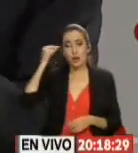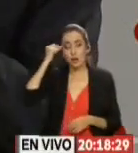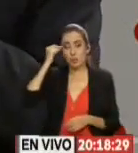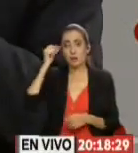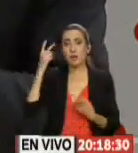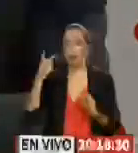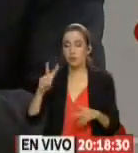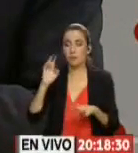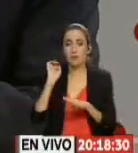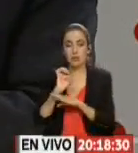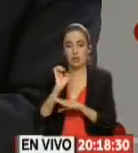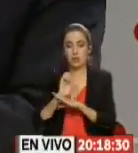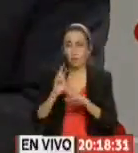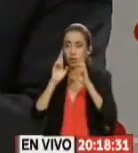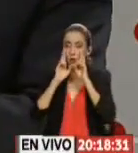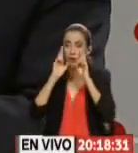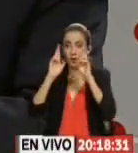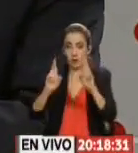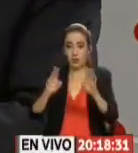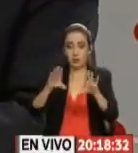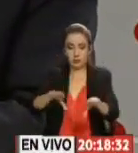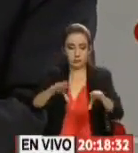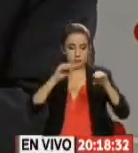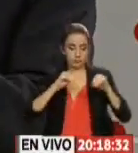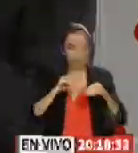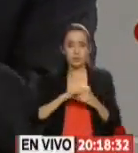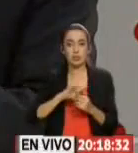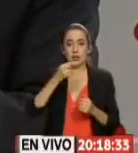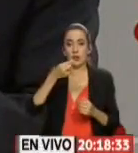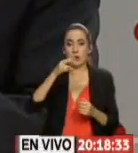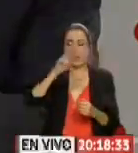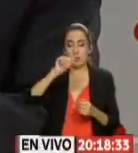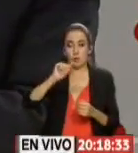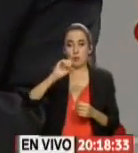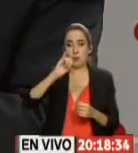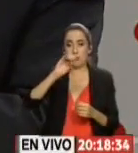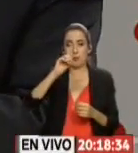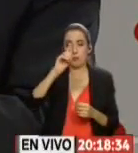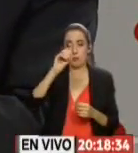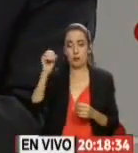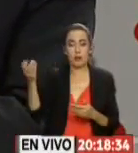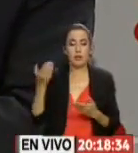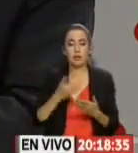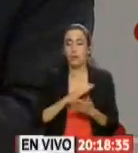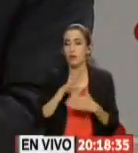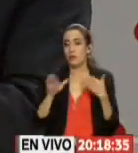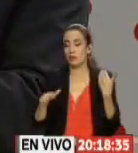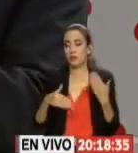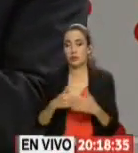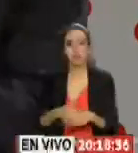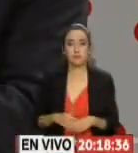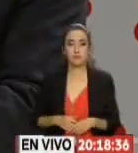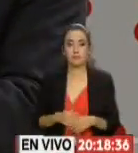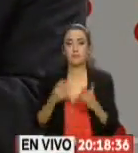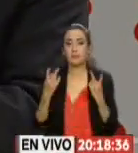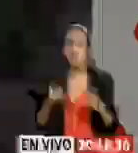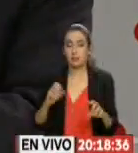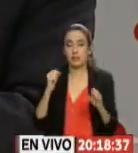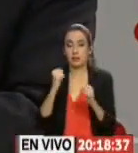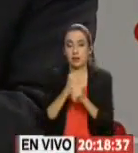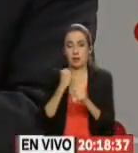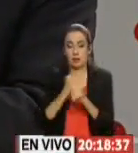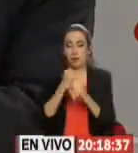por reconocer al presidente Juan Guaidó como presidente legítimo de todos y cada uno de los venezolanos, y el hecho de que